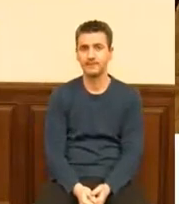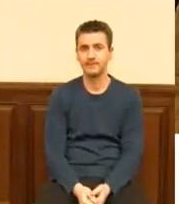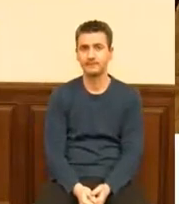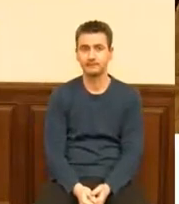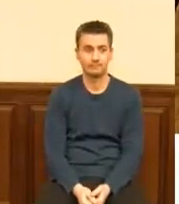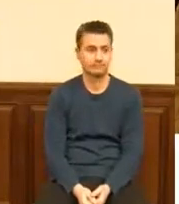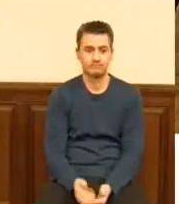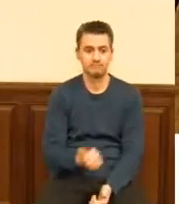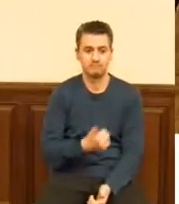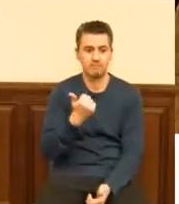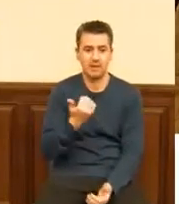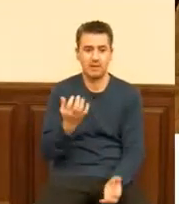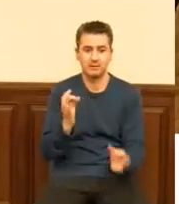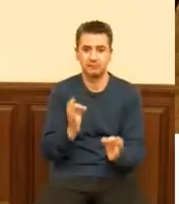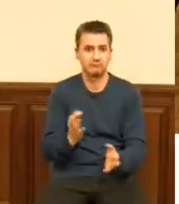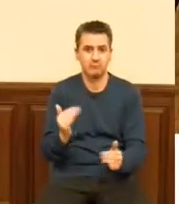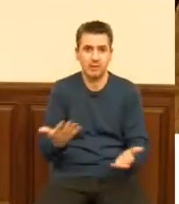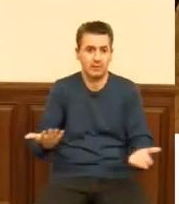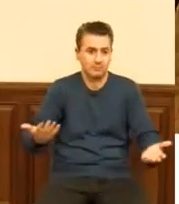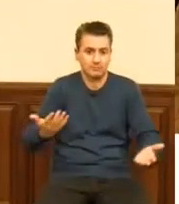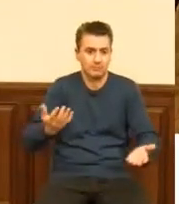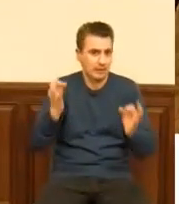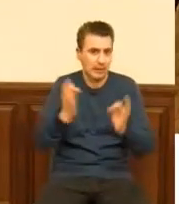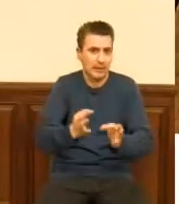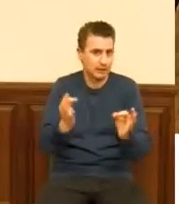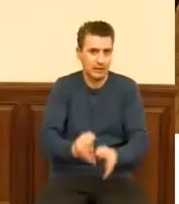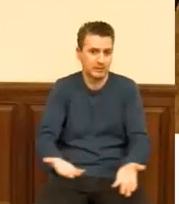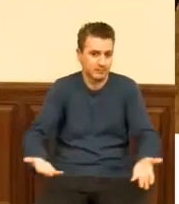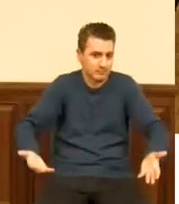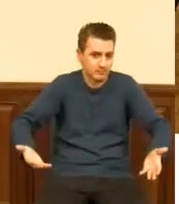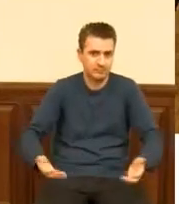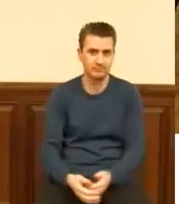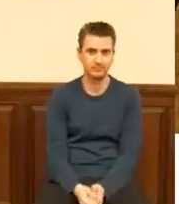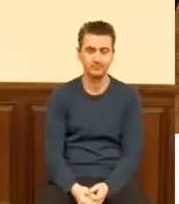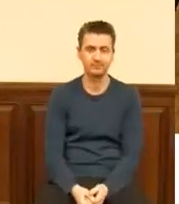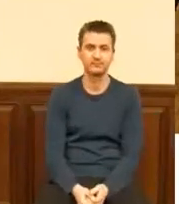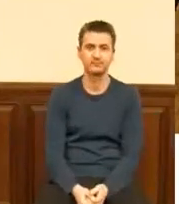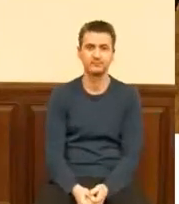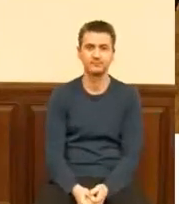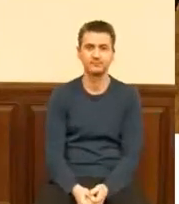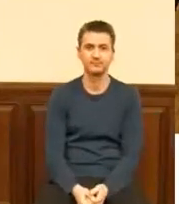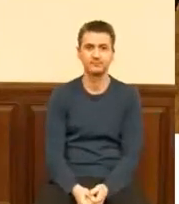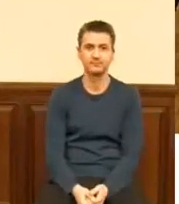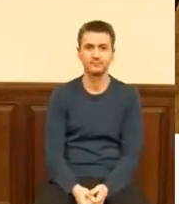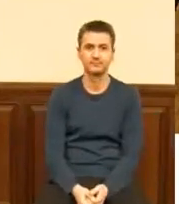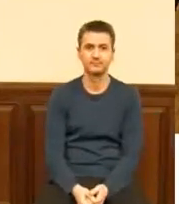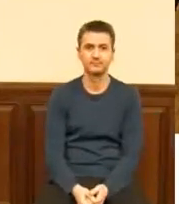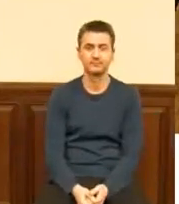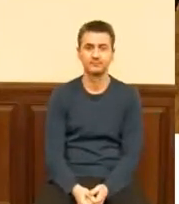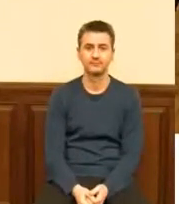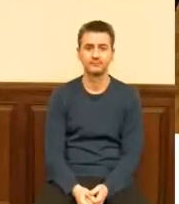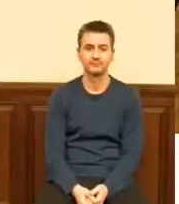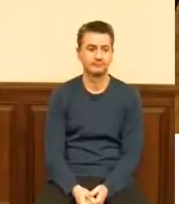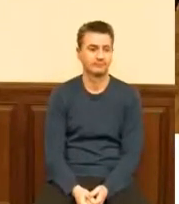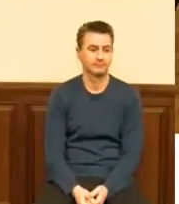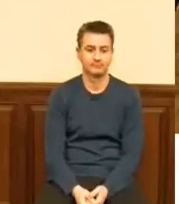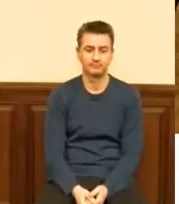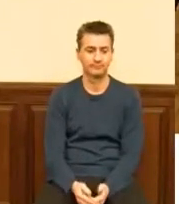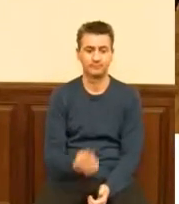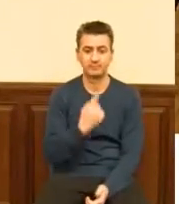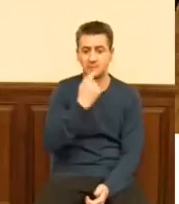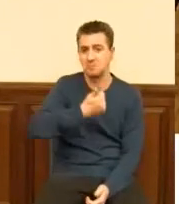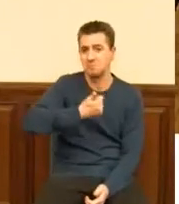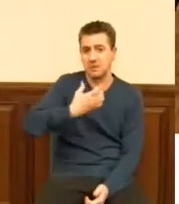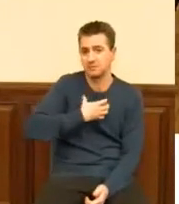no sé, es que ya está, si es que ahí está. Que es que no hay más que decir,